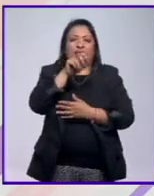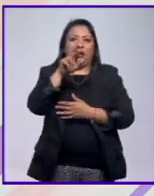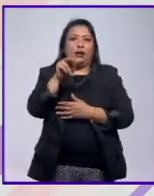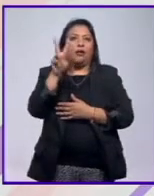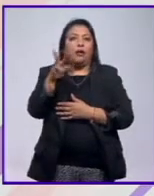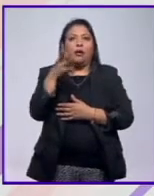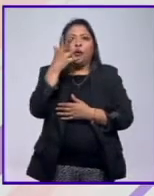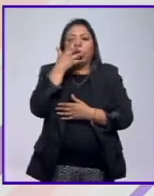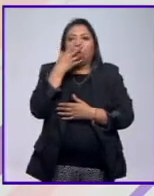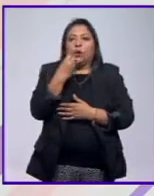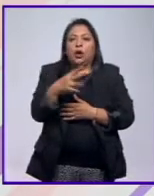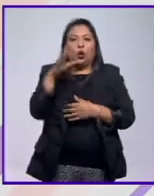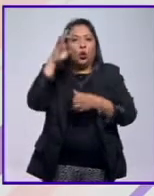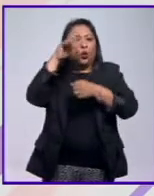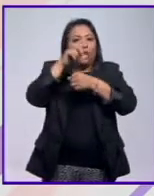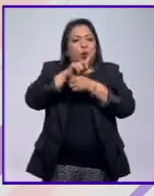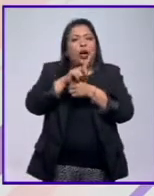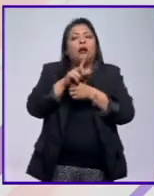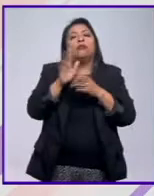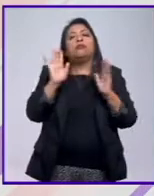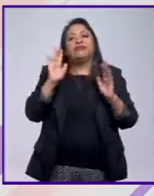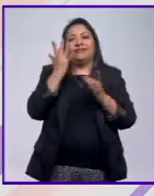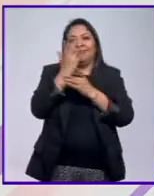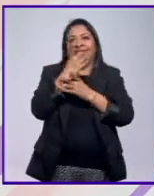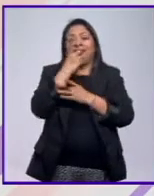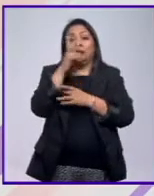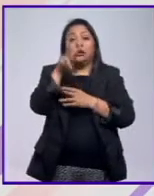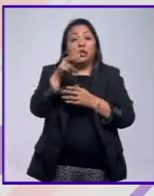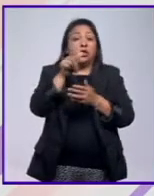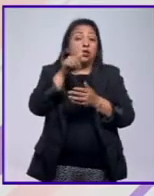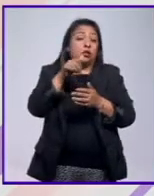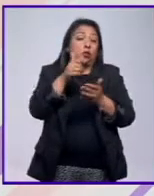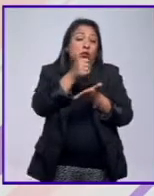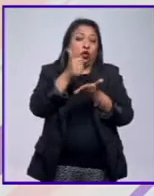esa riqueza cultural que resguardan, ya lo decía, es una de las ciudades más antiguas del orbe.